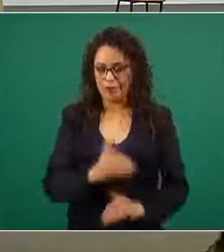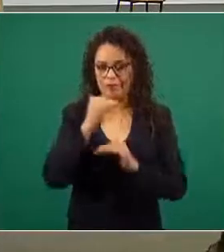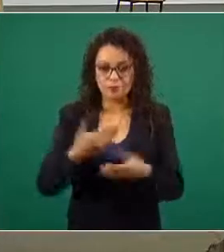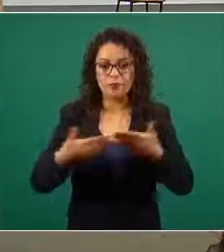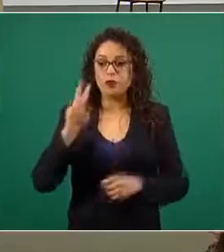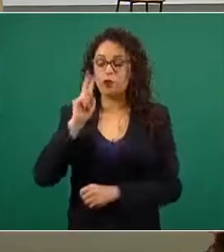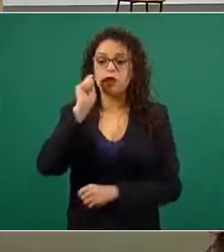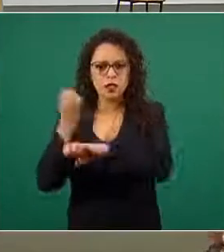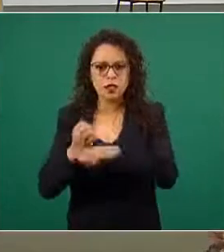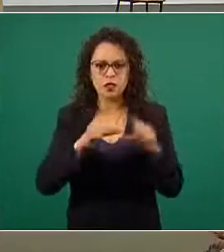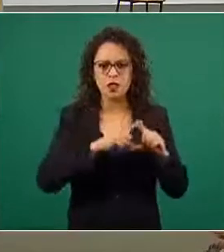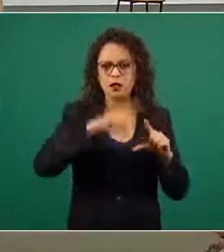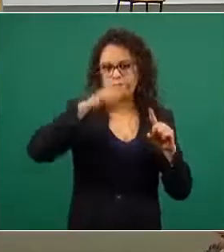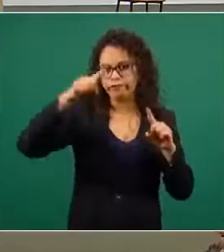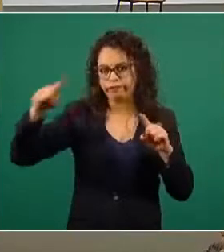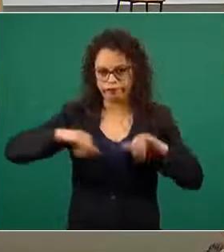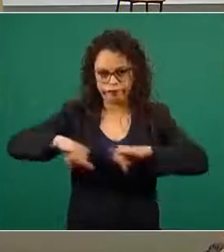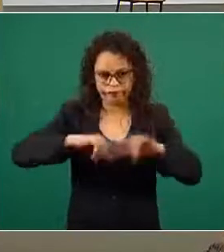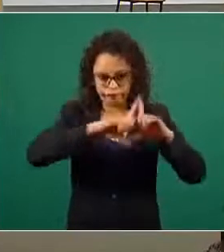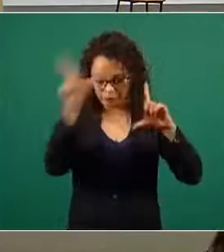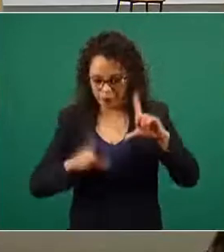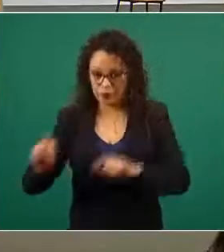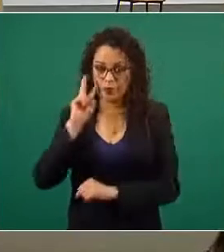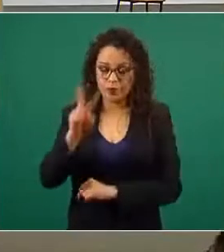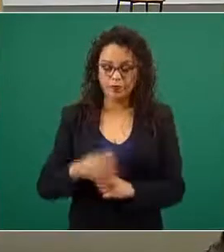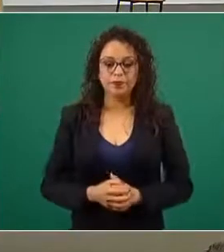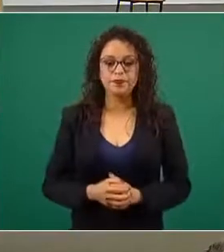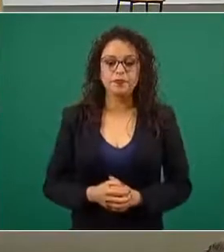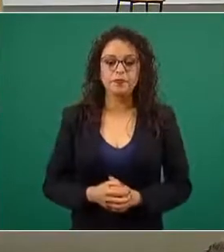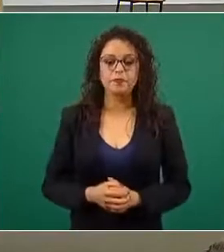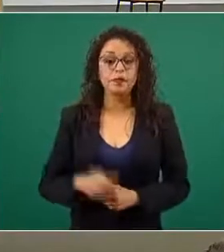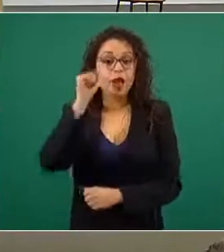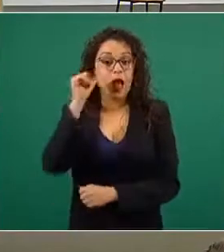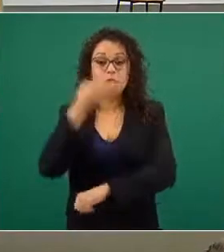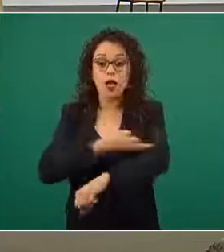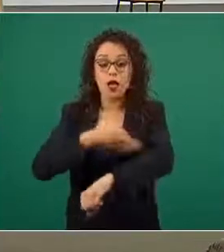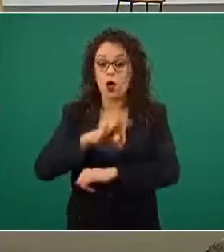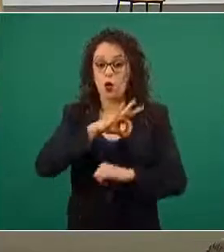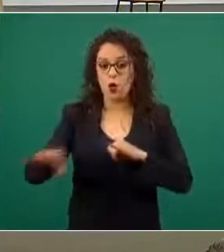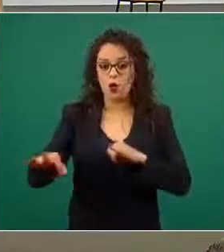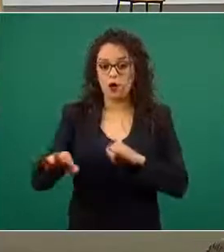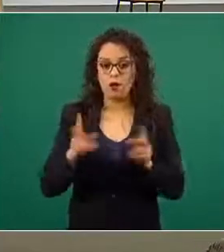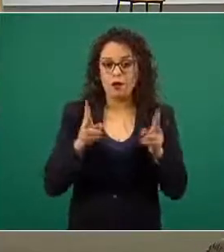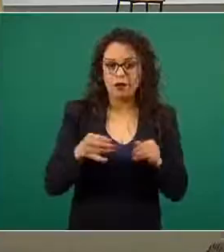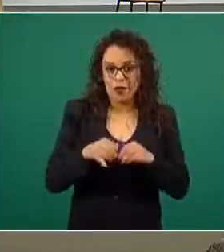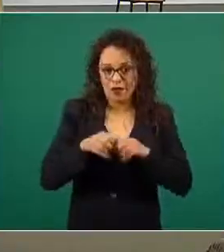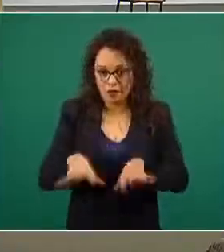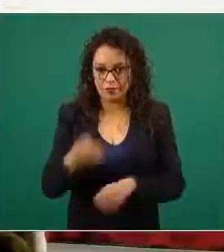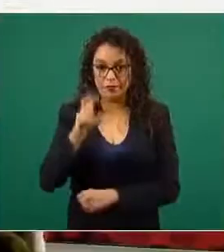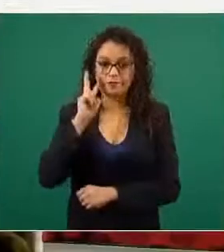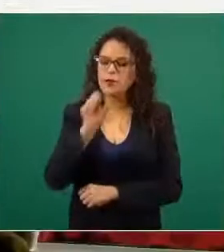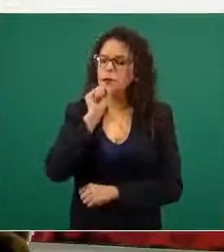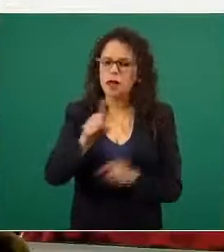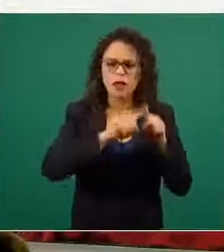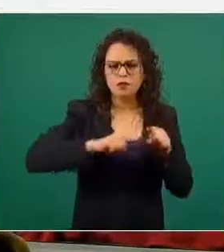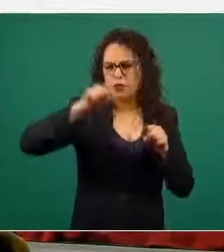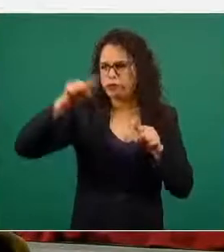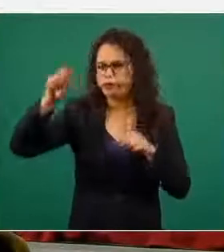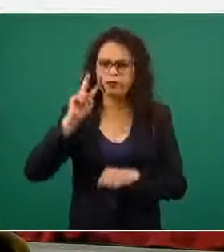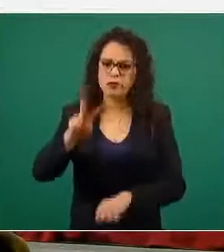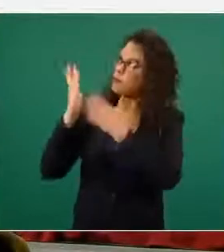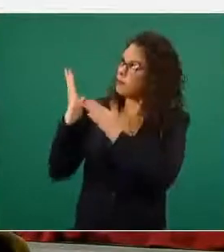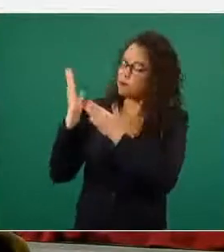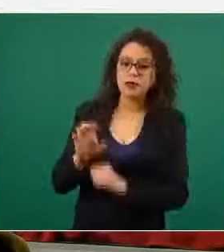epidémicas estatales, un recorrido de la epidemia en el estado actual. El corte de información es de ayer por la tarde, de modo que está actualizada la realidad epidemiológica. Esta es la misma curva, ya destaqué, son los